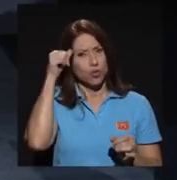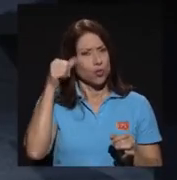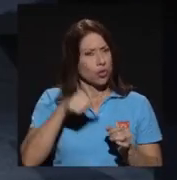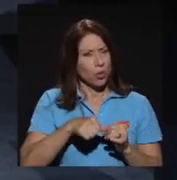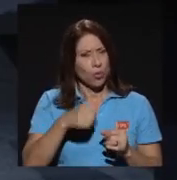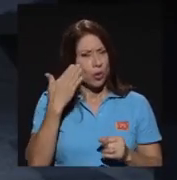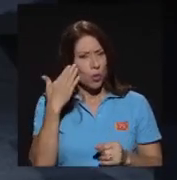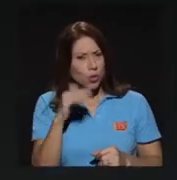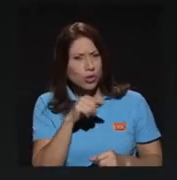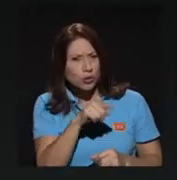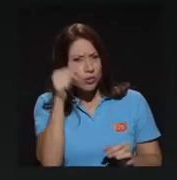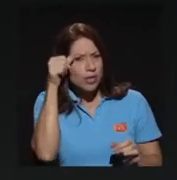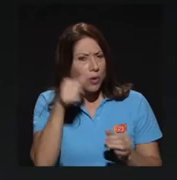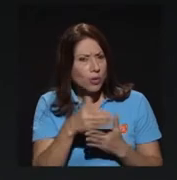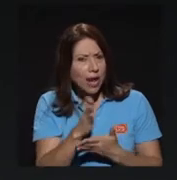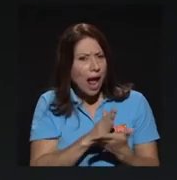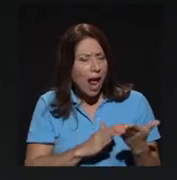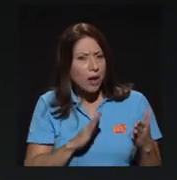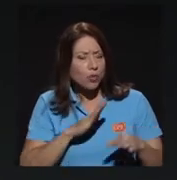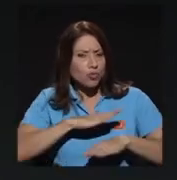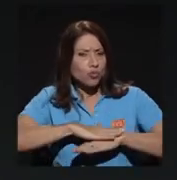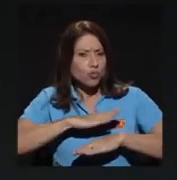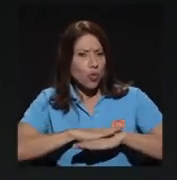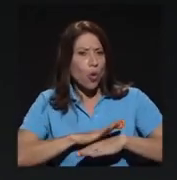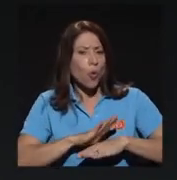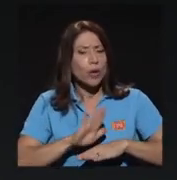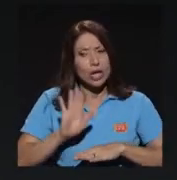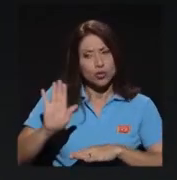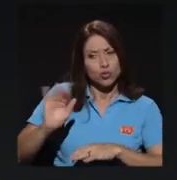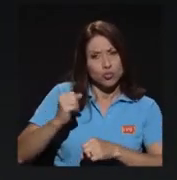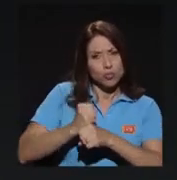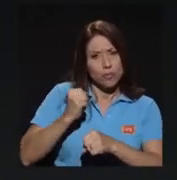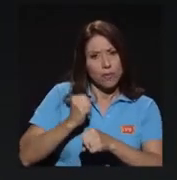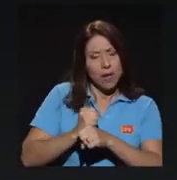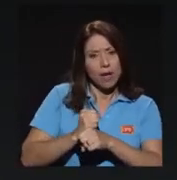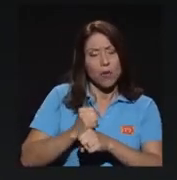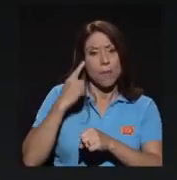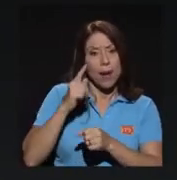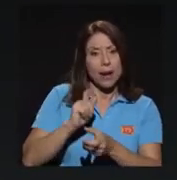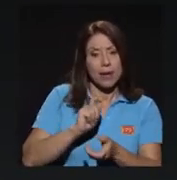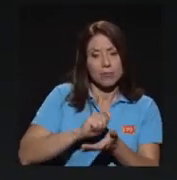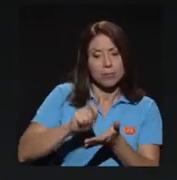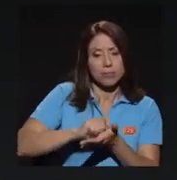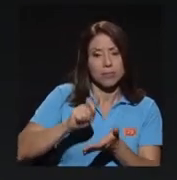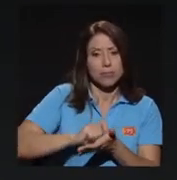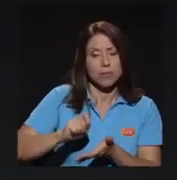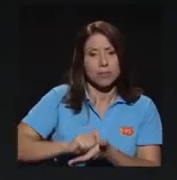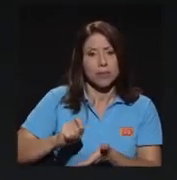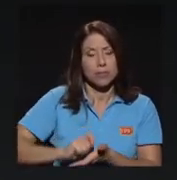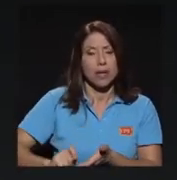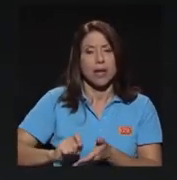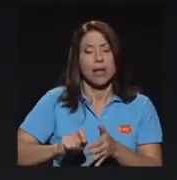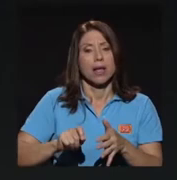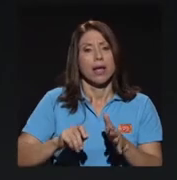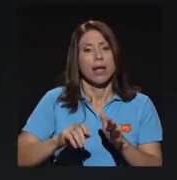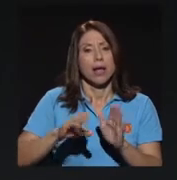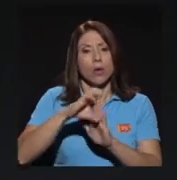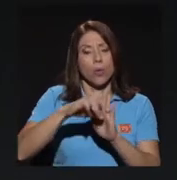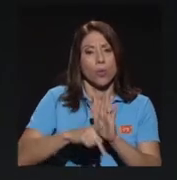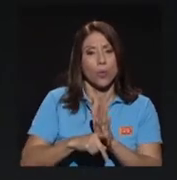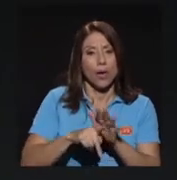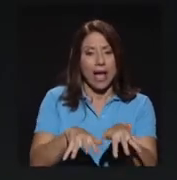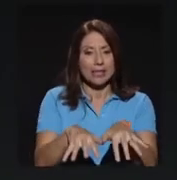usted recordará alguna cosa de las acciones de él en la asamblea constituyente porque él si yo no entiendo mal